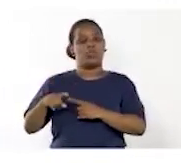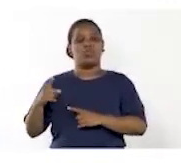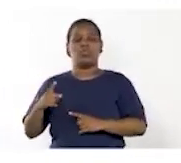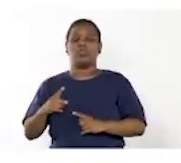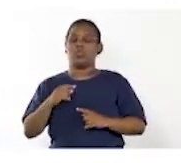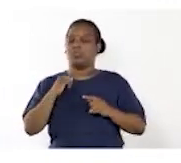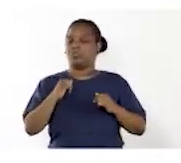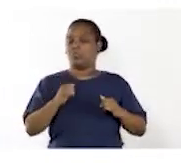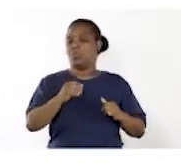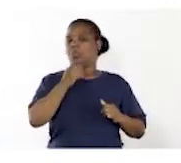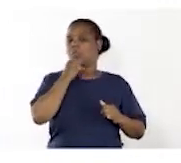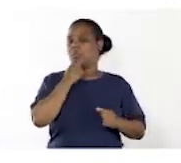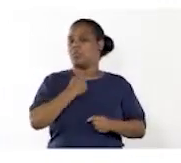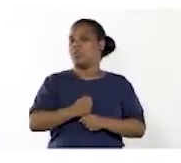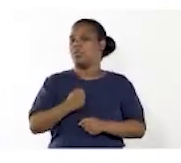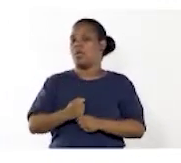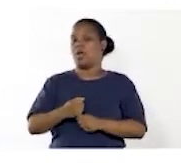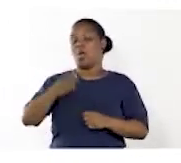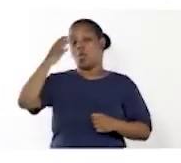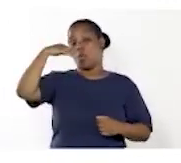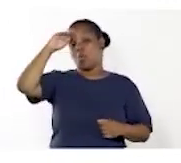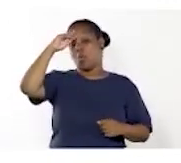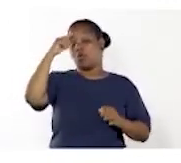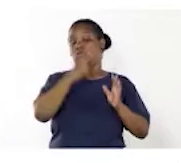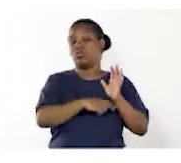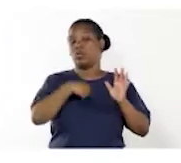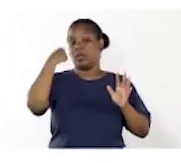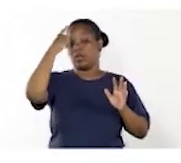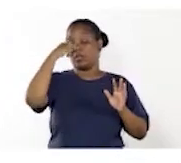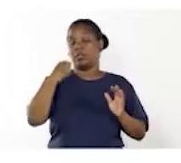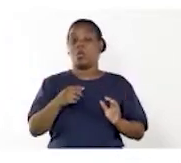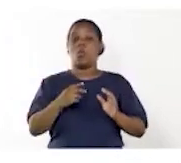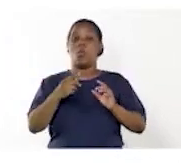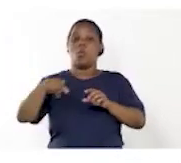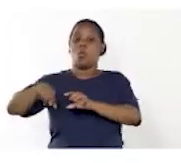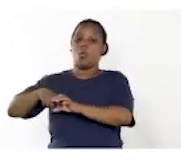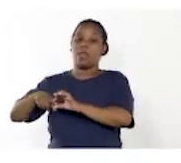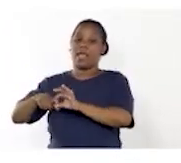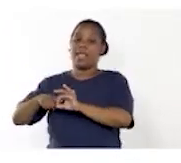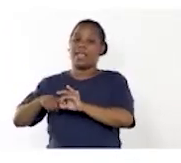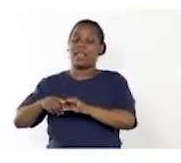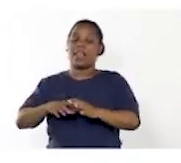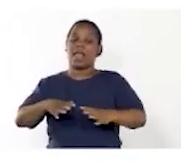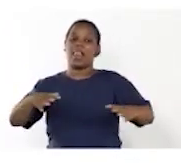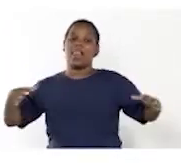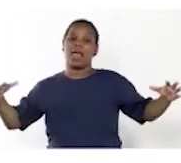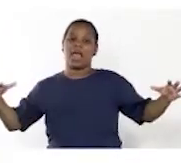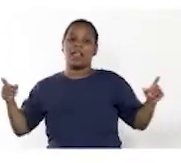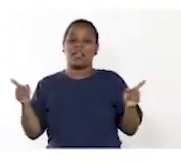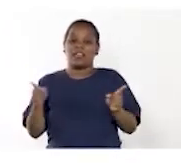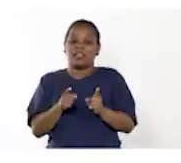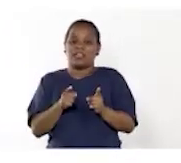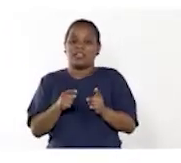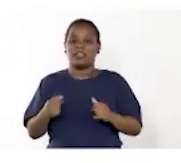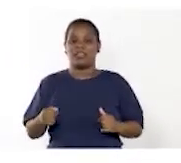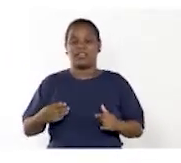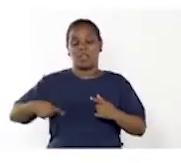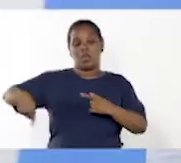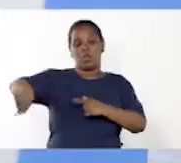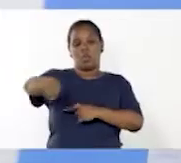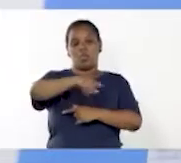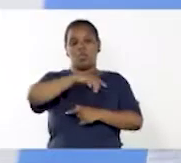sus características. Una isla larga y estrecha, rodeada de mar, le